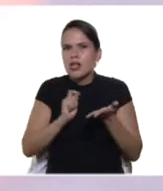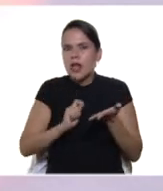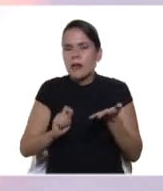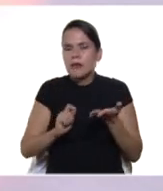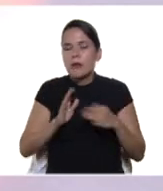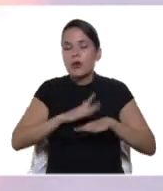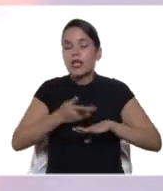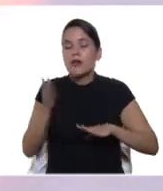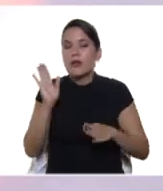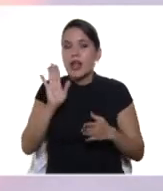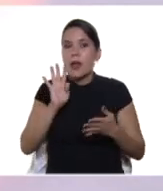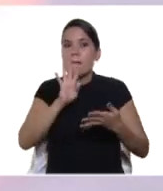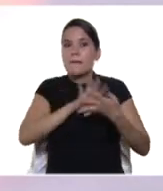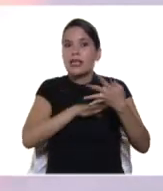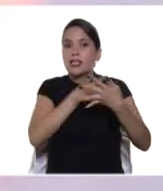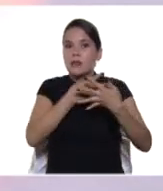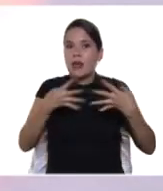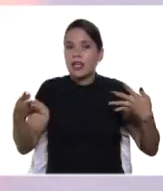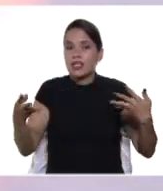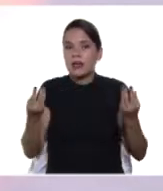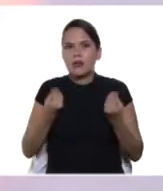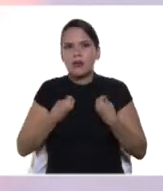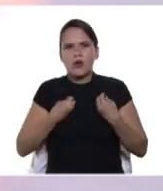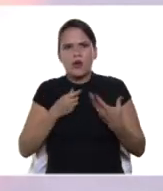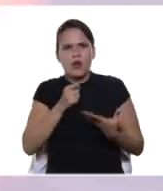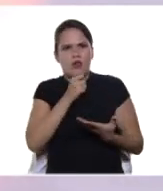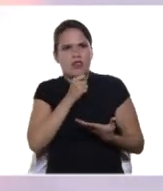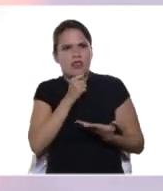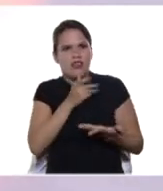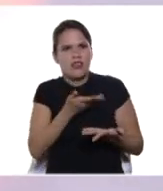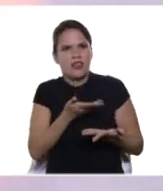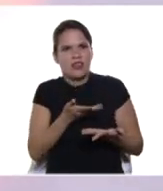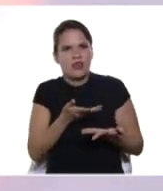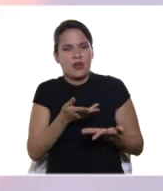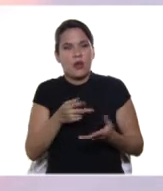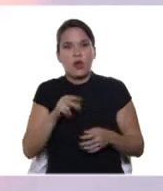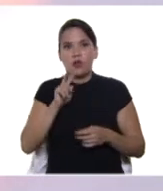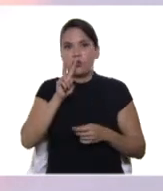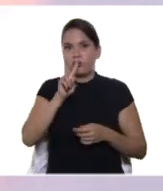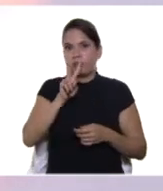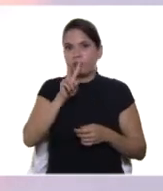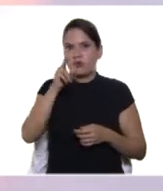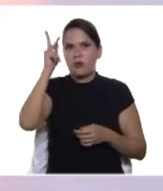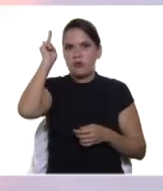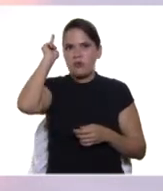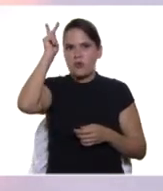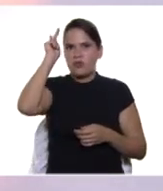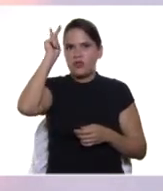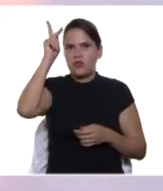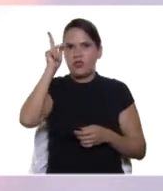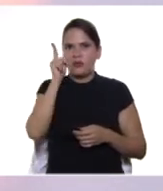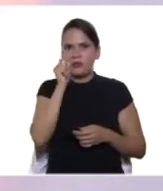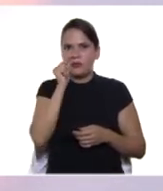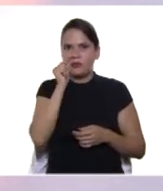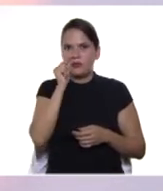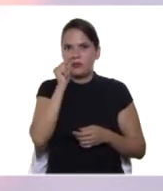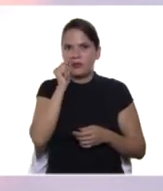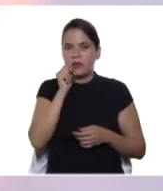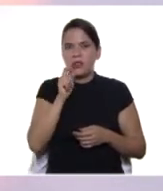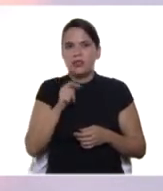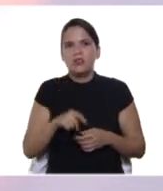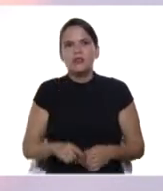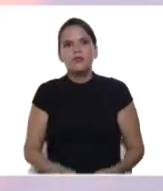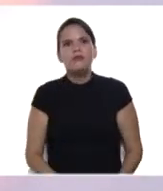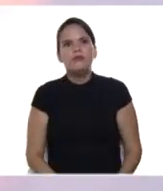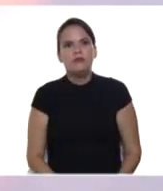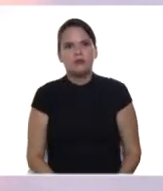la matemática para la vida. ¿Con quiénes? Con los profesores José Luis Maita, que nos va a acompañar de primero a tercer